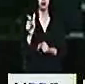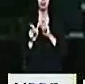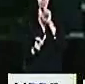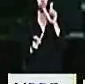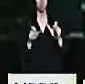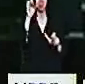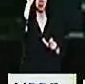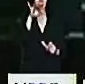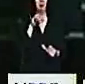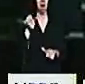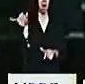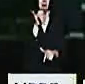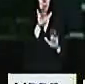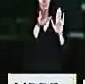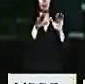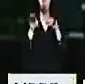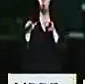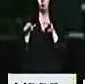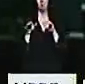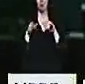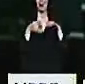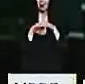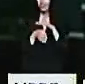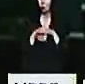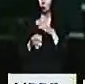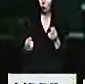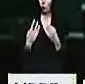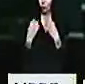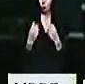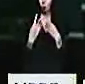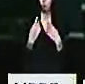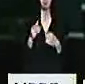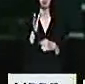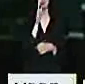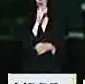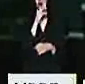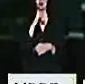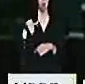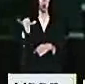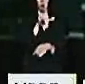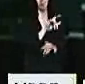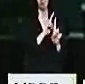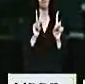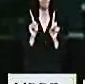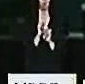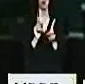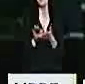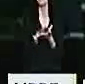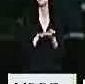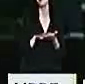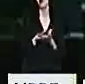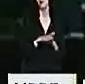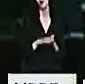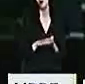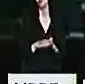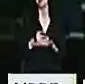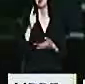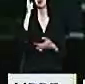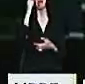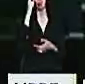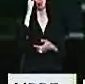mismo conocimiento o el mismo acceso a formación para poder aprovechar estas herramientas tecnológicas. Entonces, por ejemplo, mirándolo desde